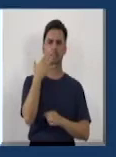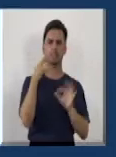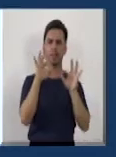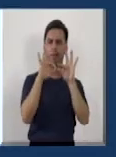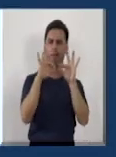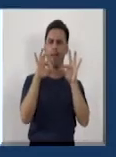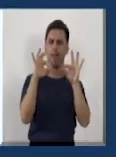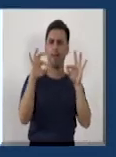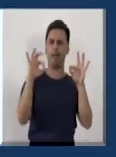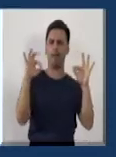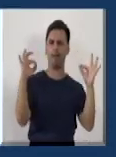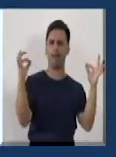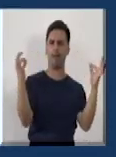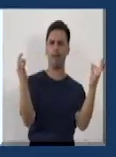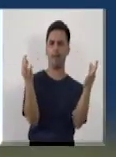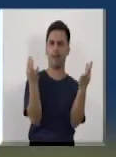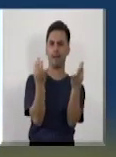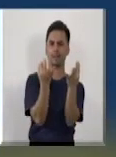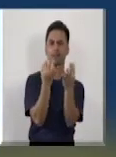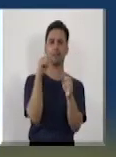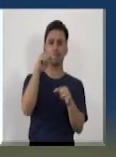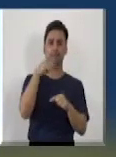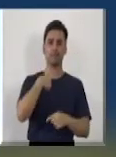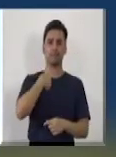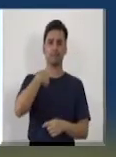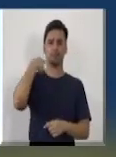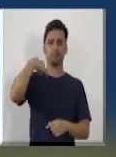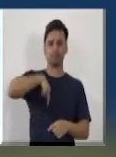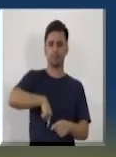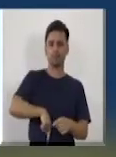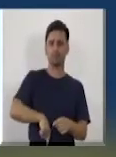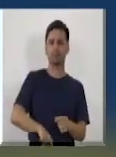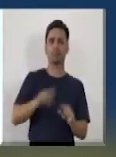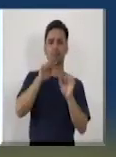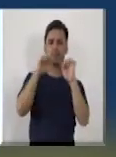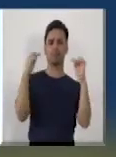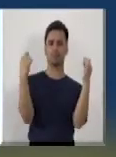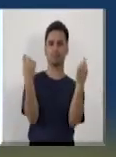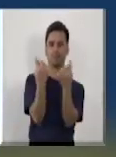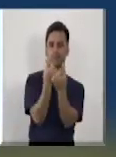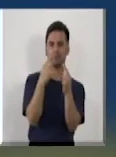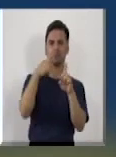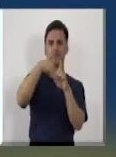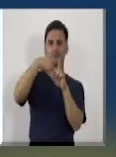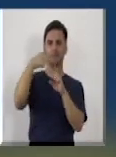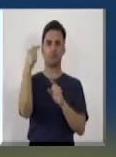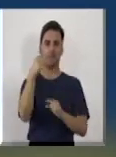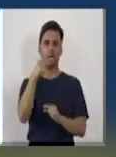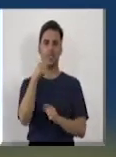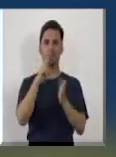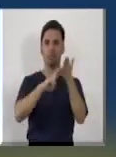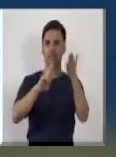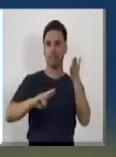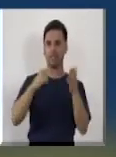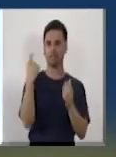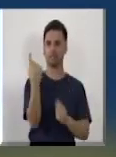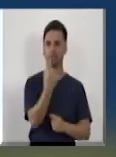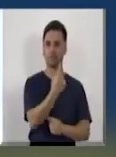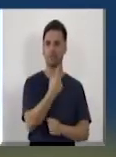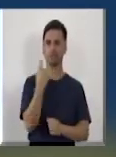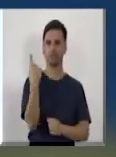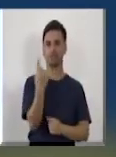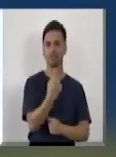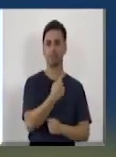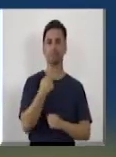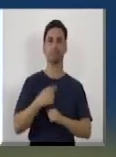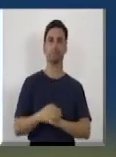de la energía eléctrica. Y estamos presentando algunos símbolos y dispositivos